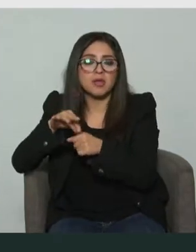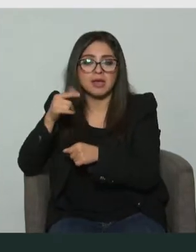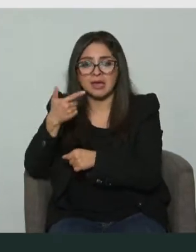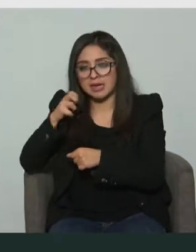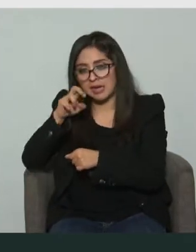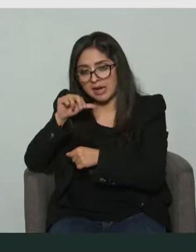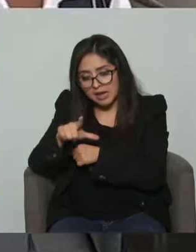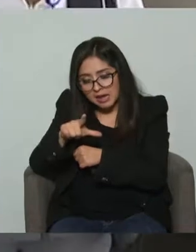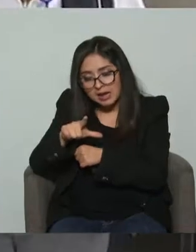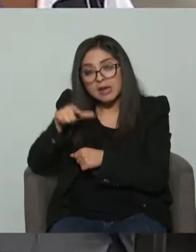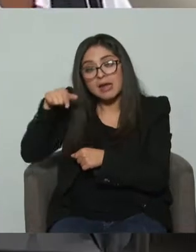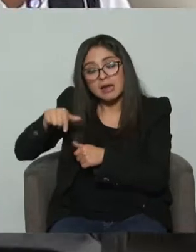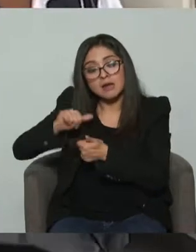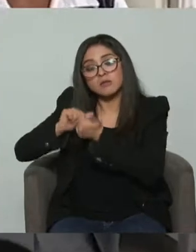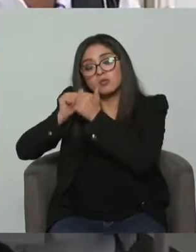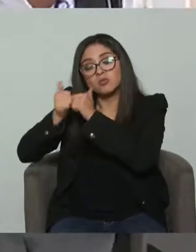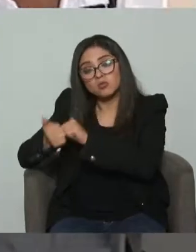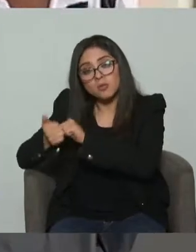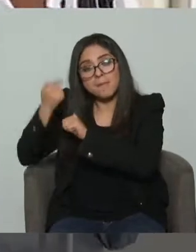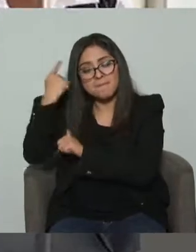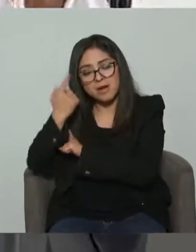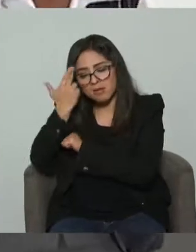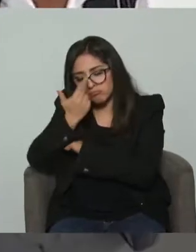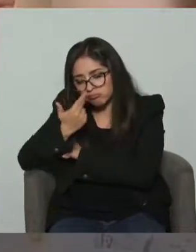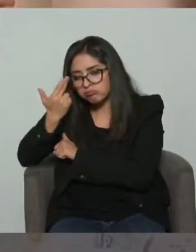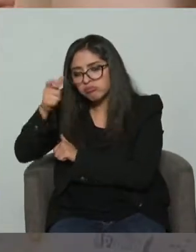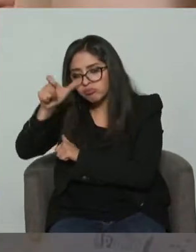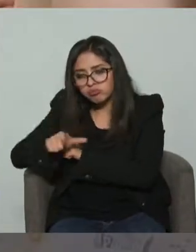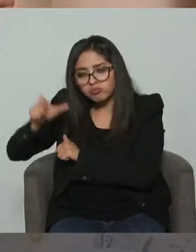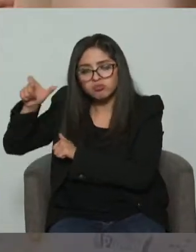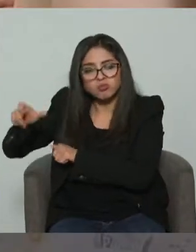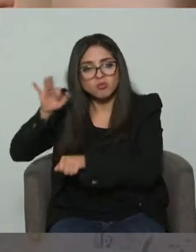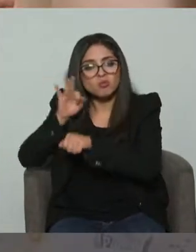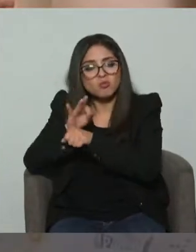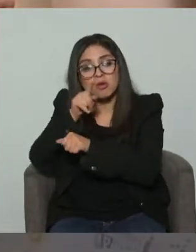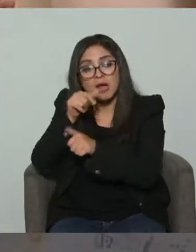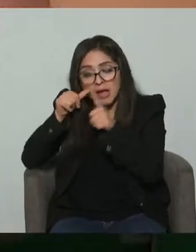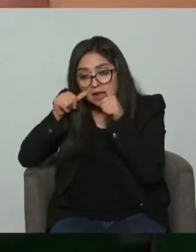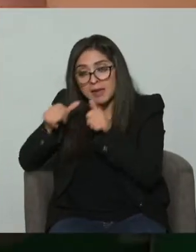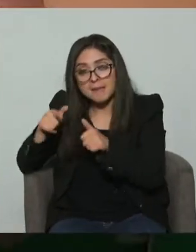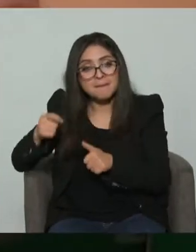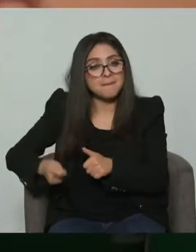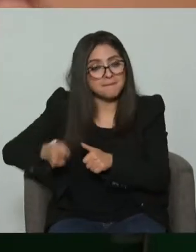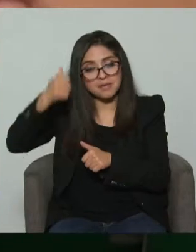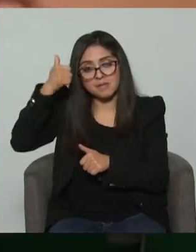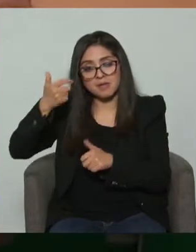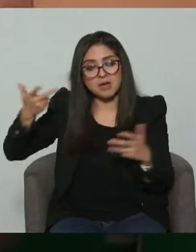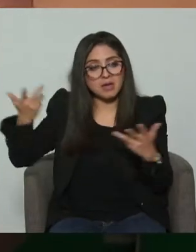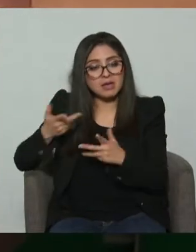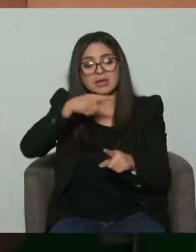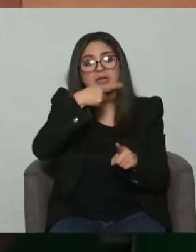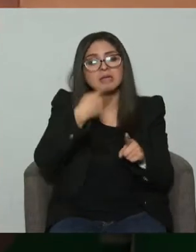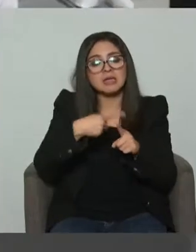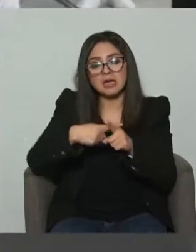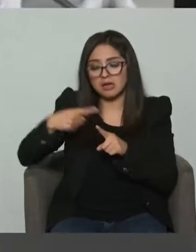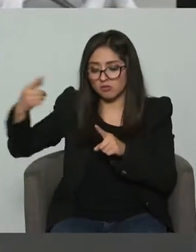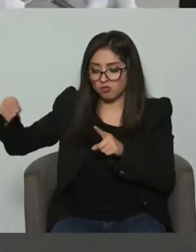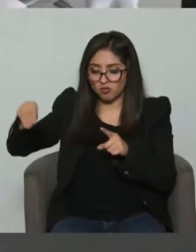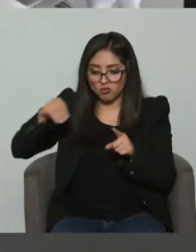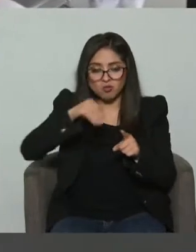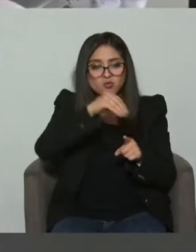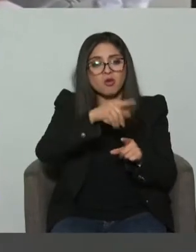generales, que van a impedir que enfermedades que se pueden atender en una primera etapa sigan avanzando por falta de